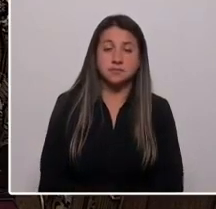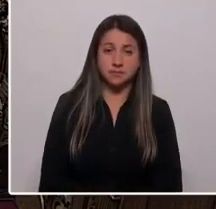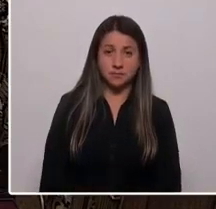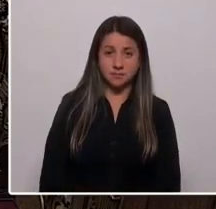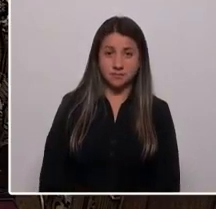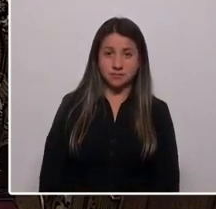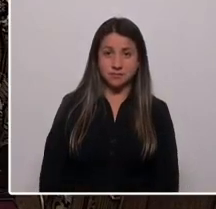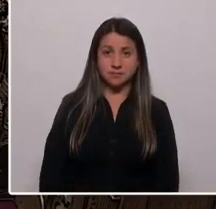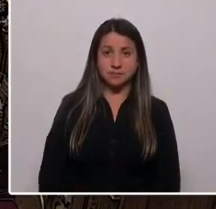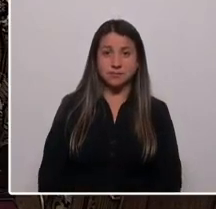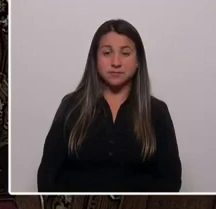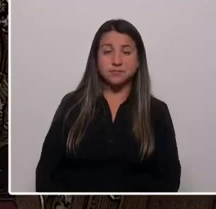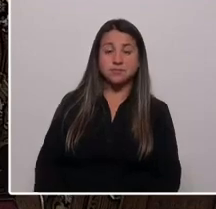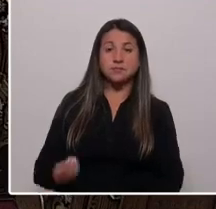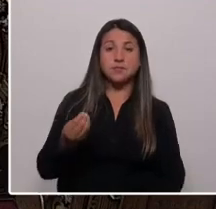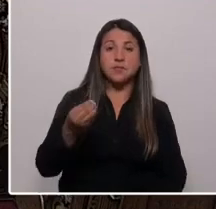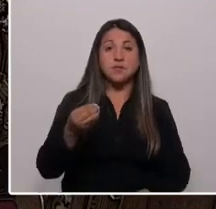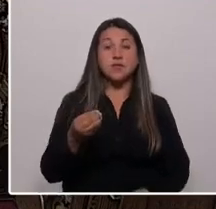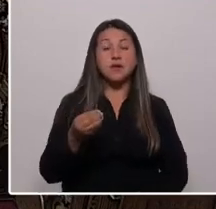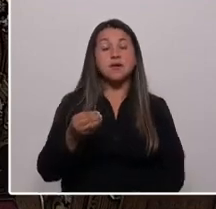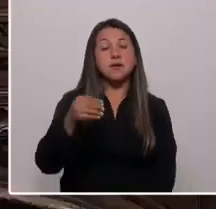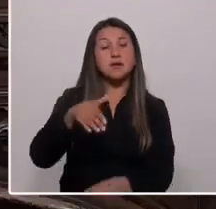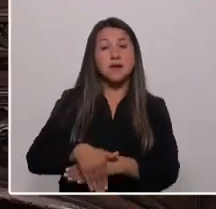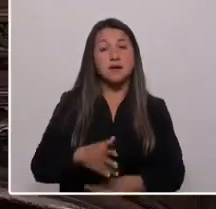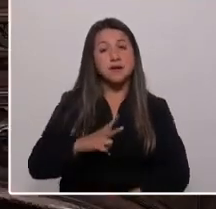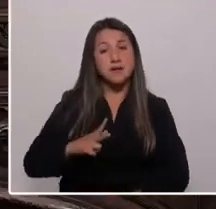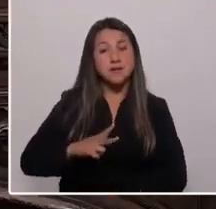buenas tardes estimados compañeros